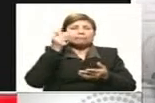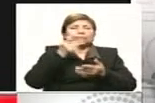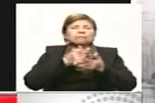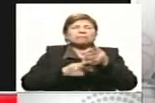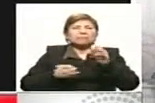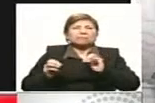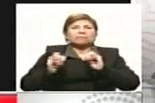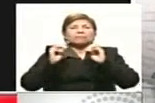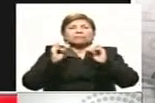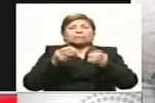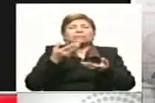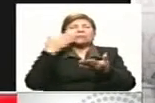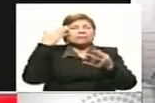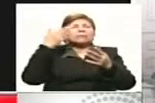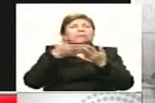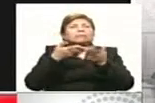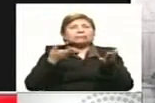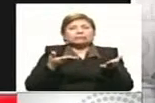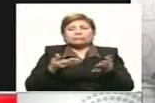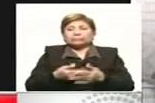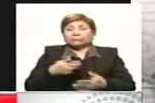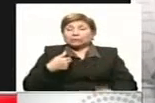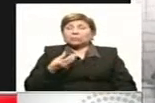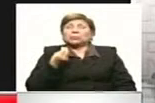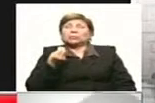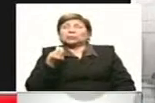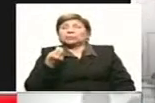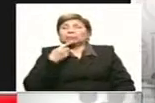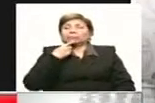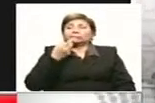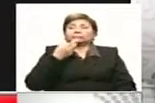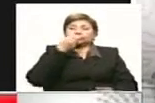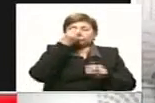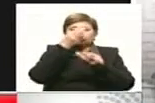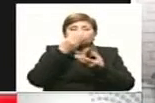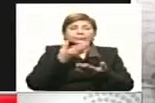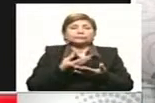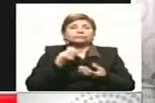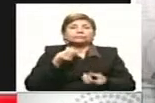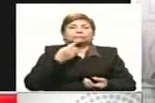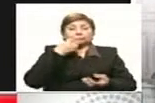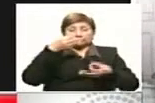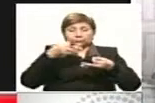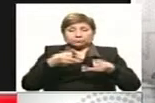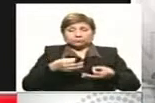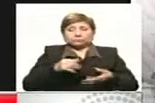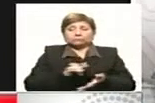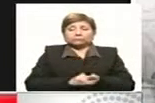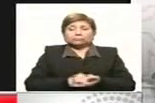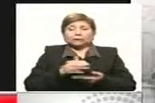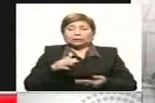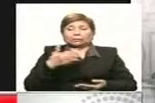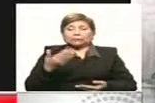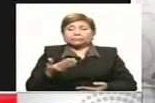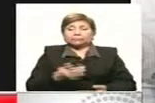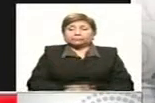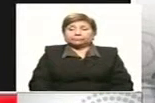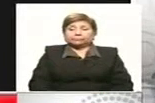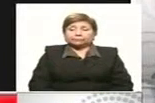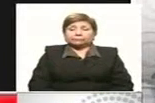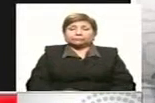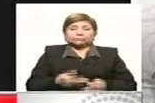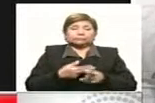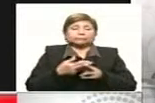a lo que nos estamos enfrentando. Entonces, ¿por qué comentaba esto? Porque ciertamente hay una